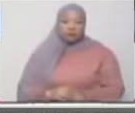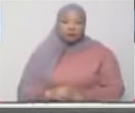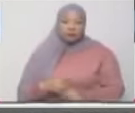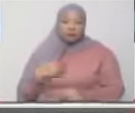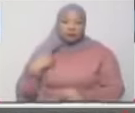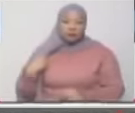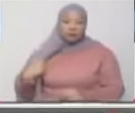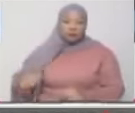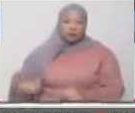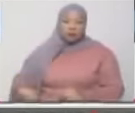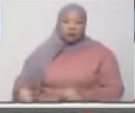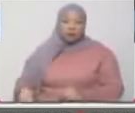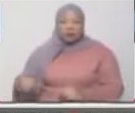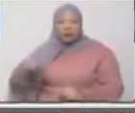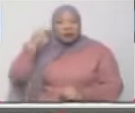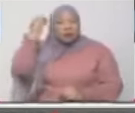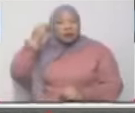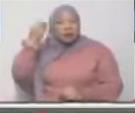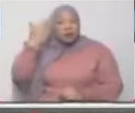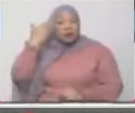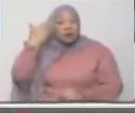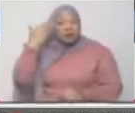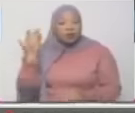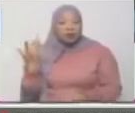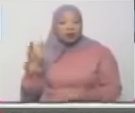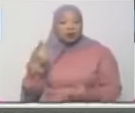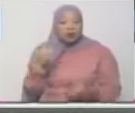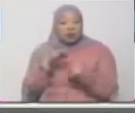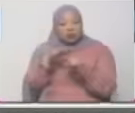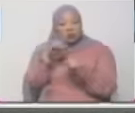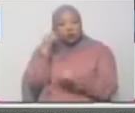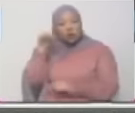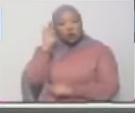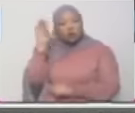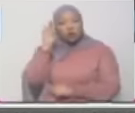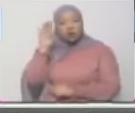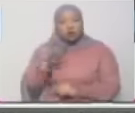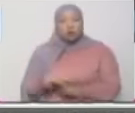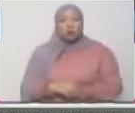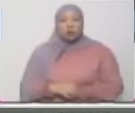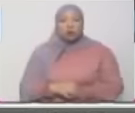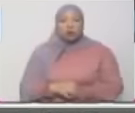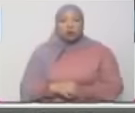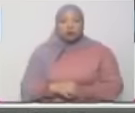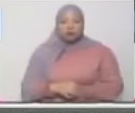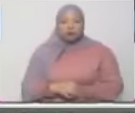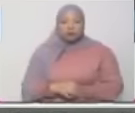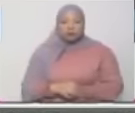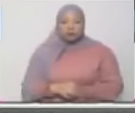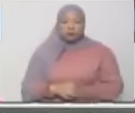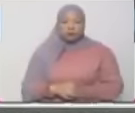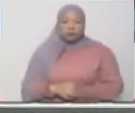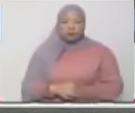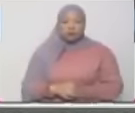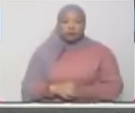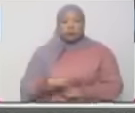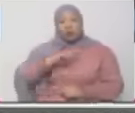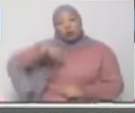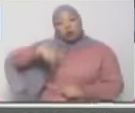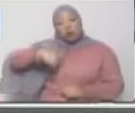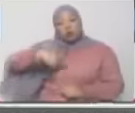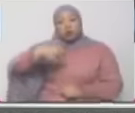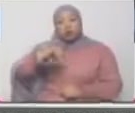Era un adelantado a su tiempo, ¿verdad? Nosotros tenemos que tener en primer